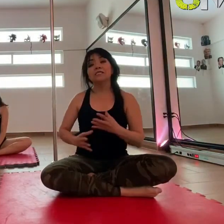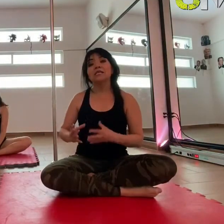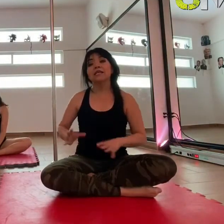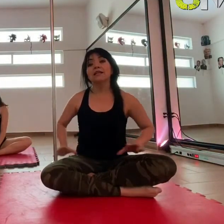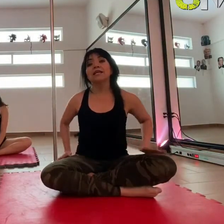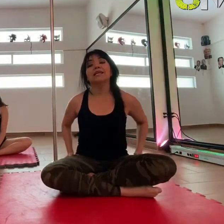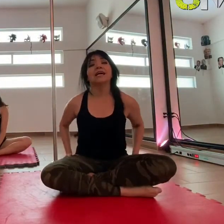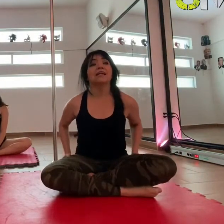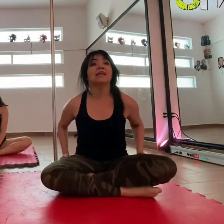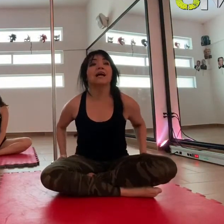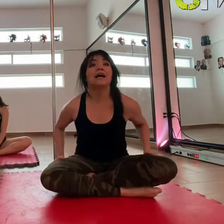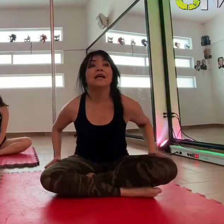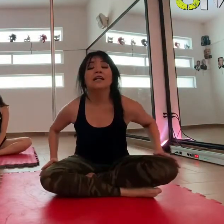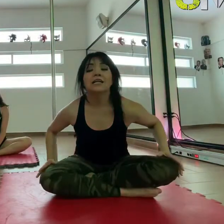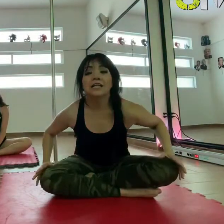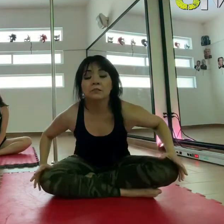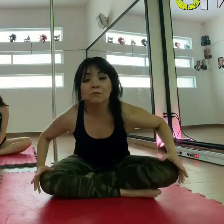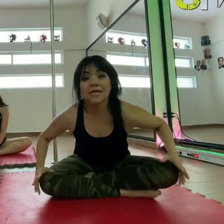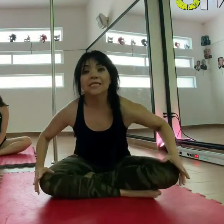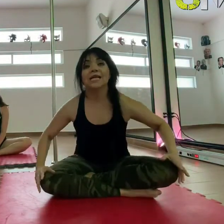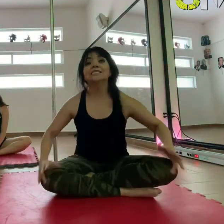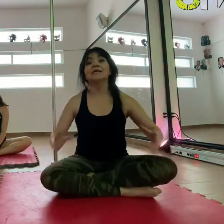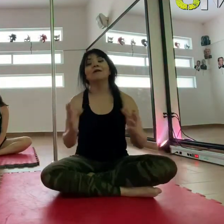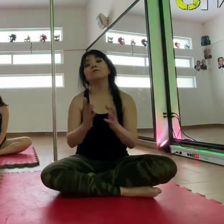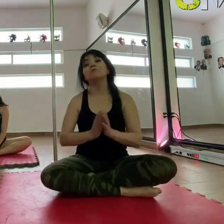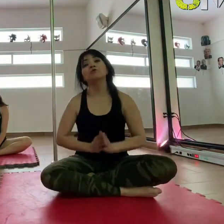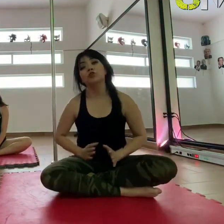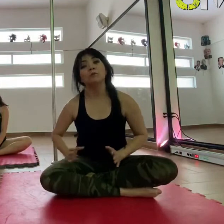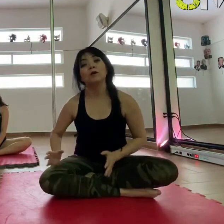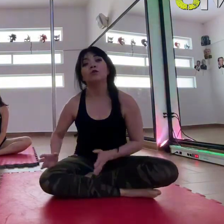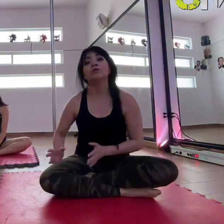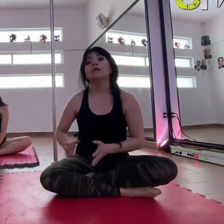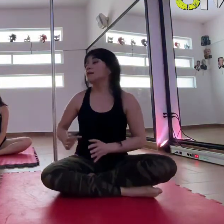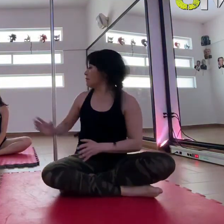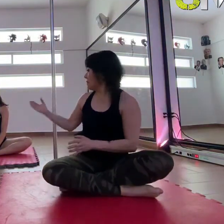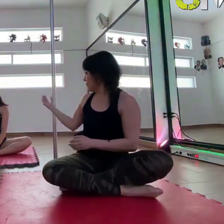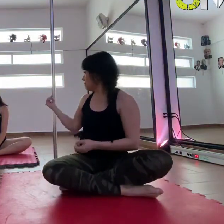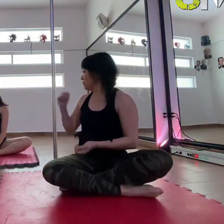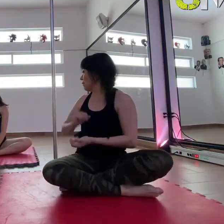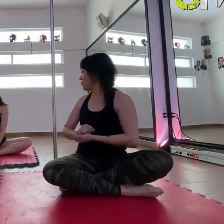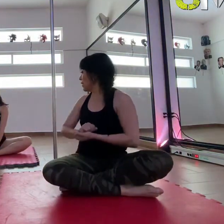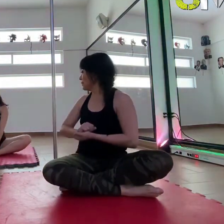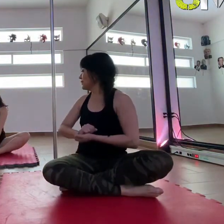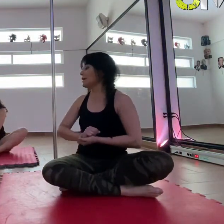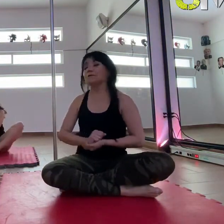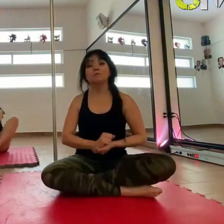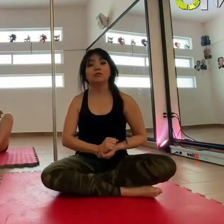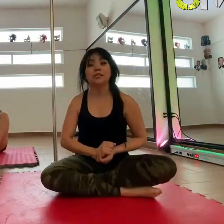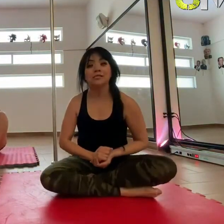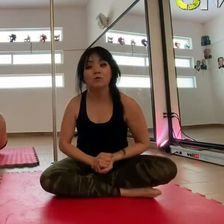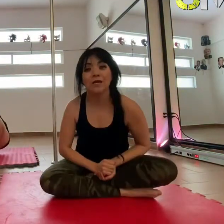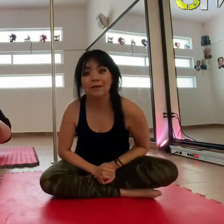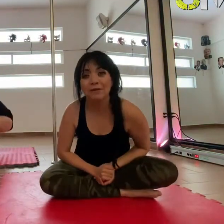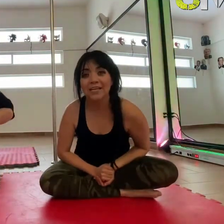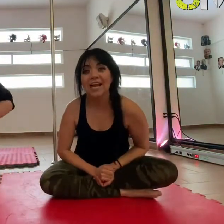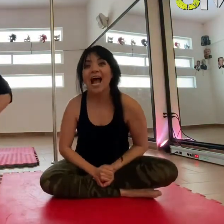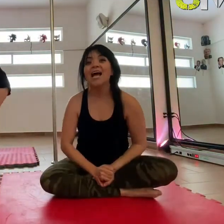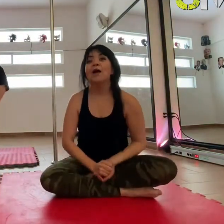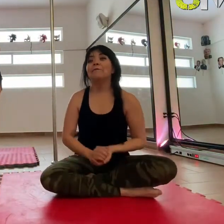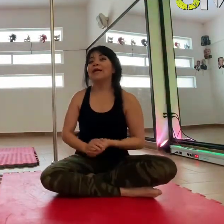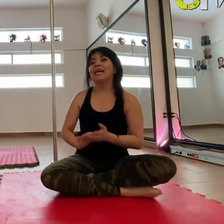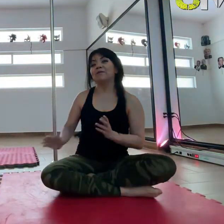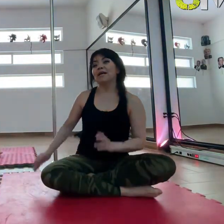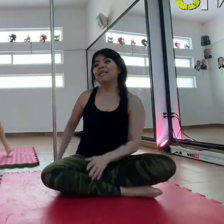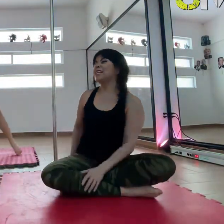tener esa facilidad de que las piernas se vean mucho mejor. A ver, por favor, ábrete y abrimos el squad,